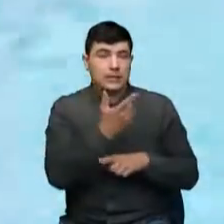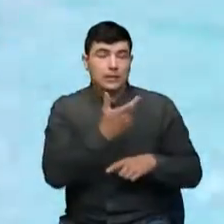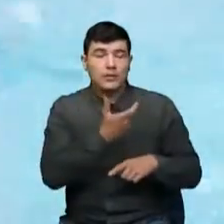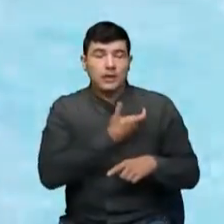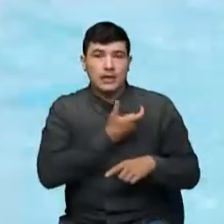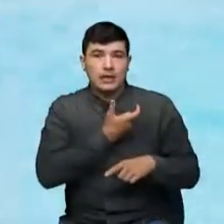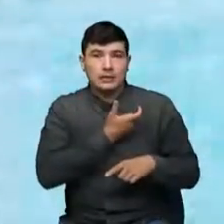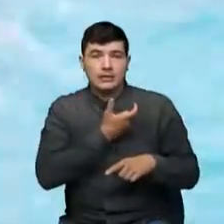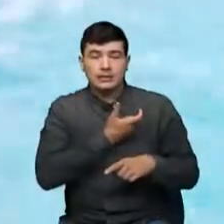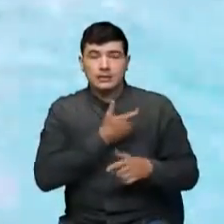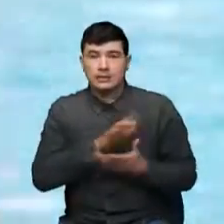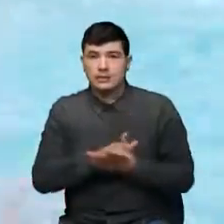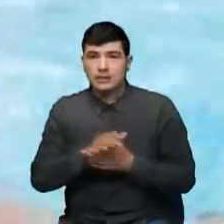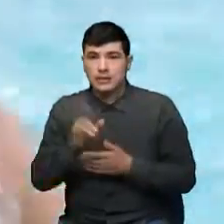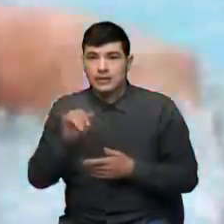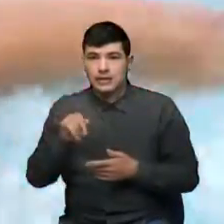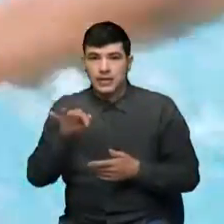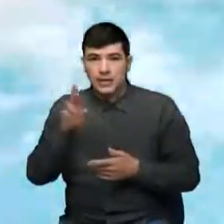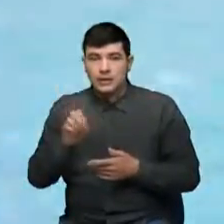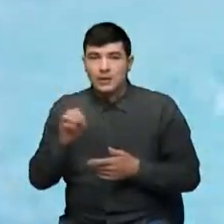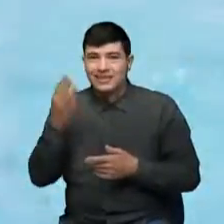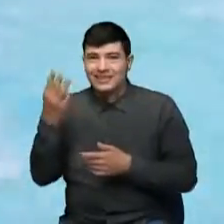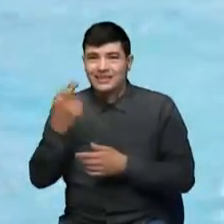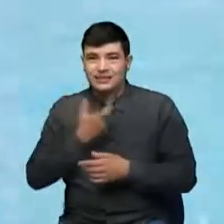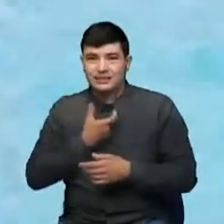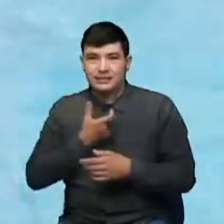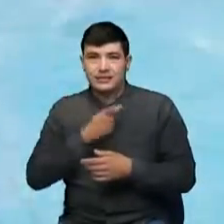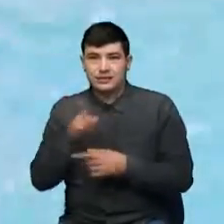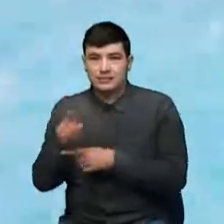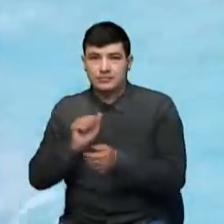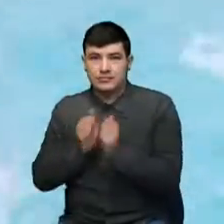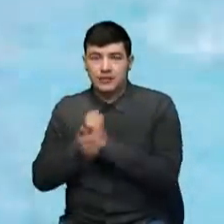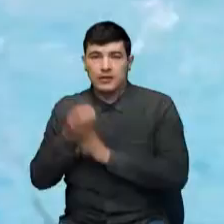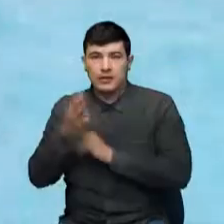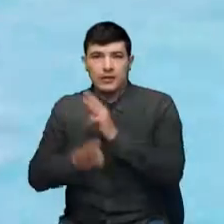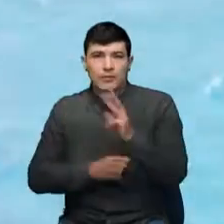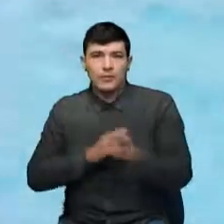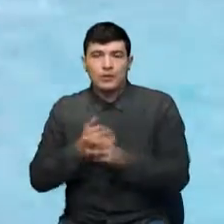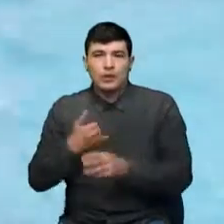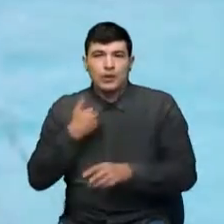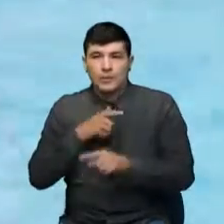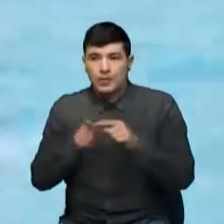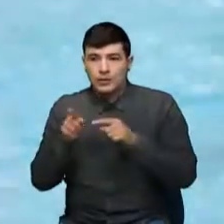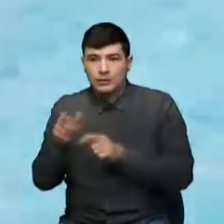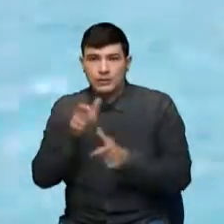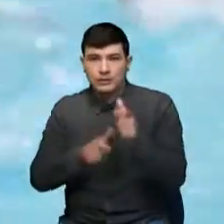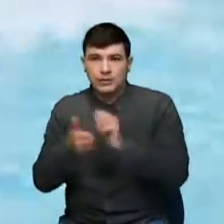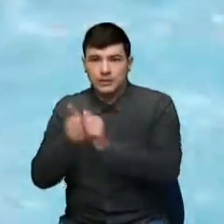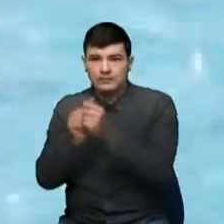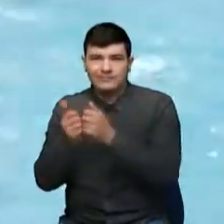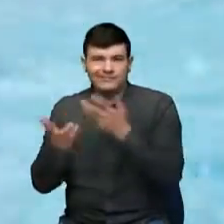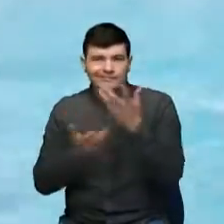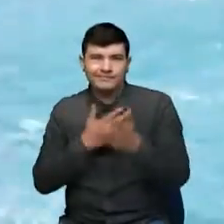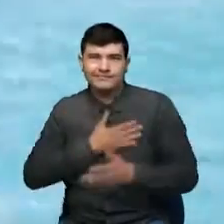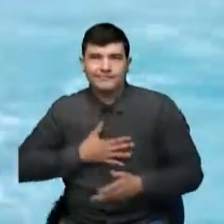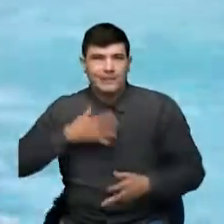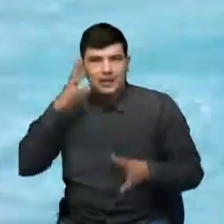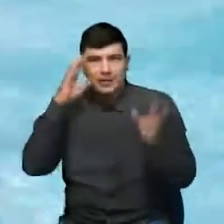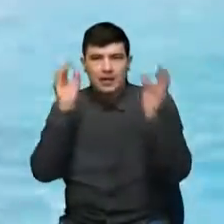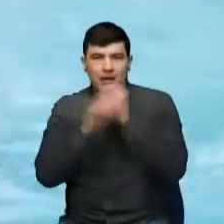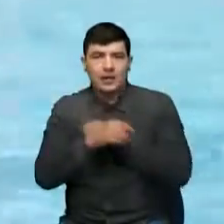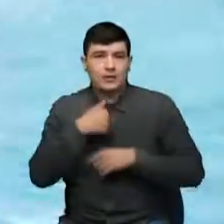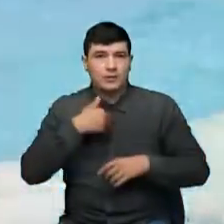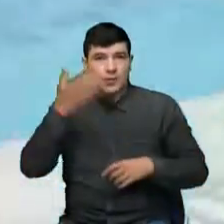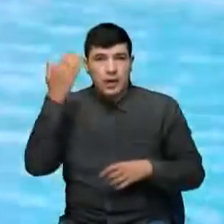2 bronces, Quintero tuvo 3 bronces y García logró marca para el Mundial Juvenil. Sin embargo, pese a estos logros, los deportistas quedaron con sinsabor. Entrené 2